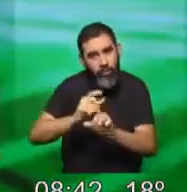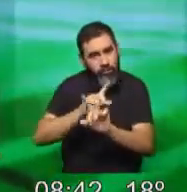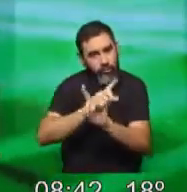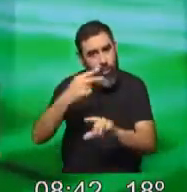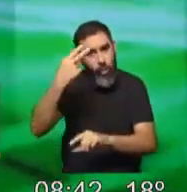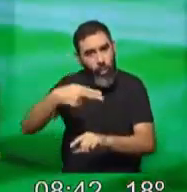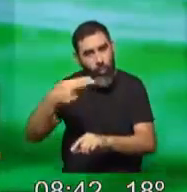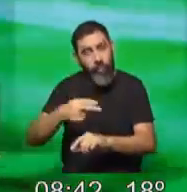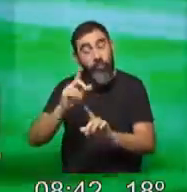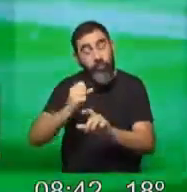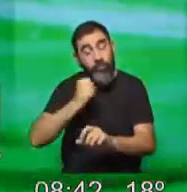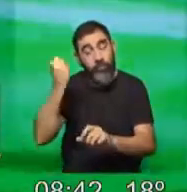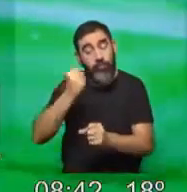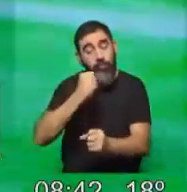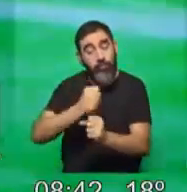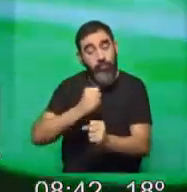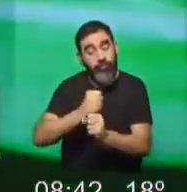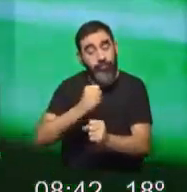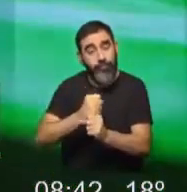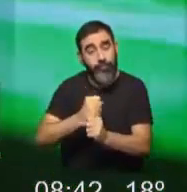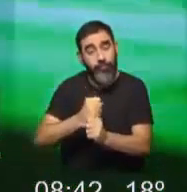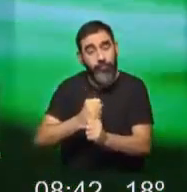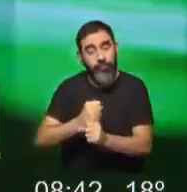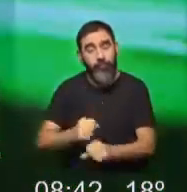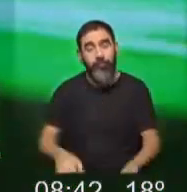un trabajo muy importante, por lo menos